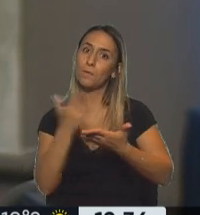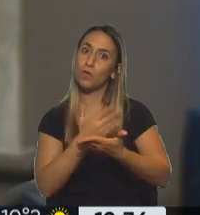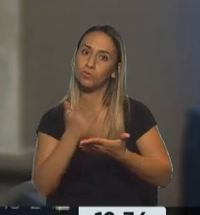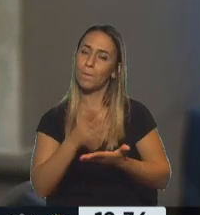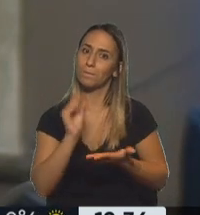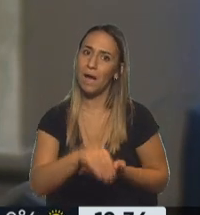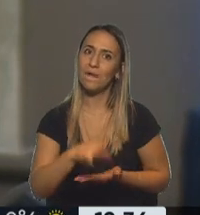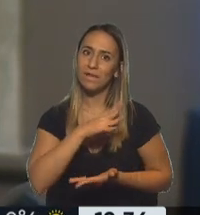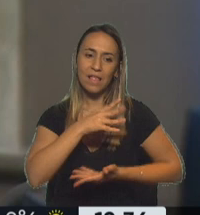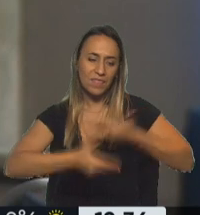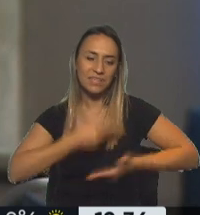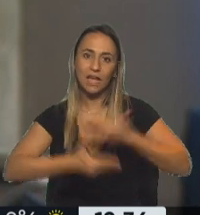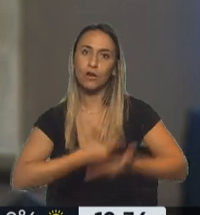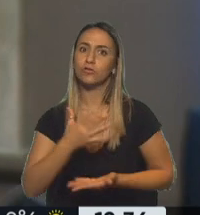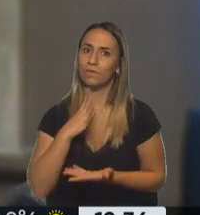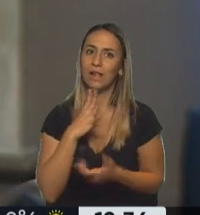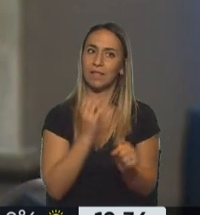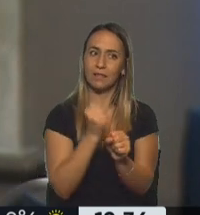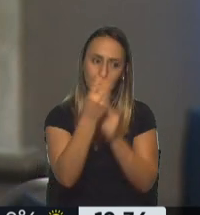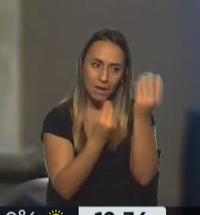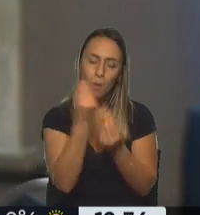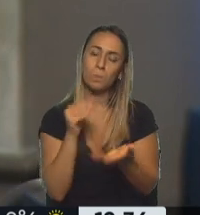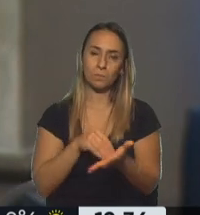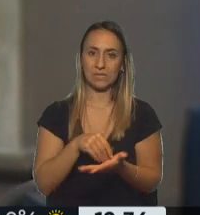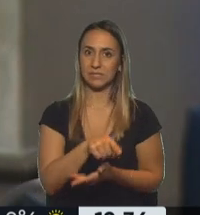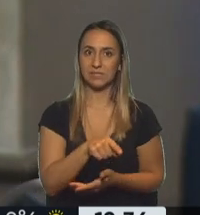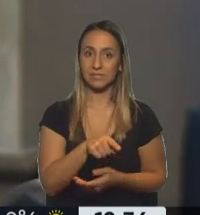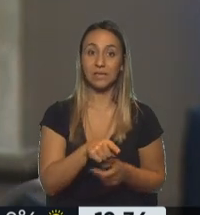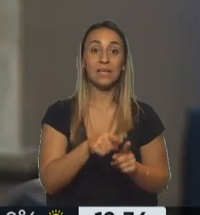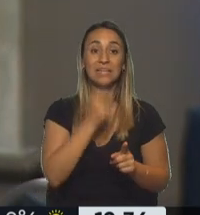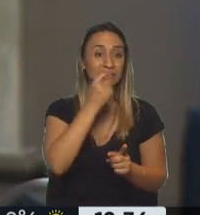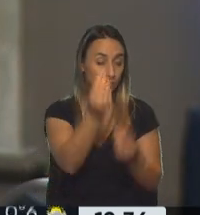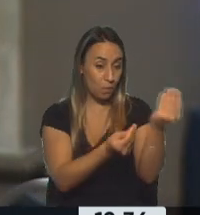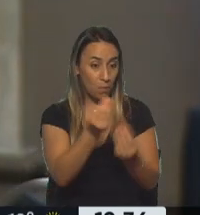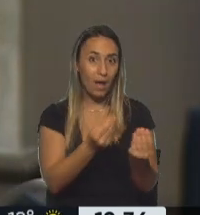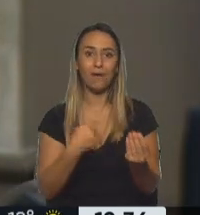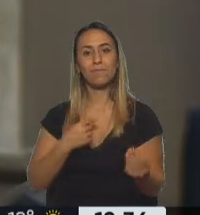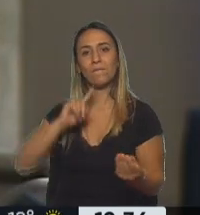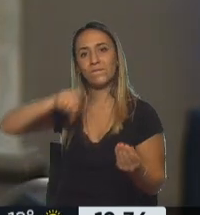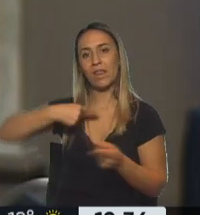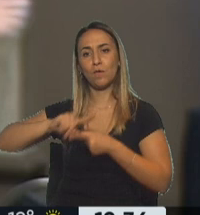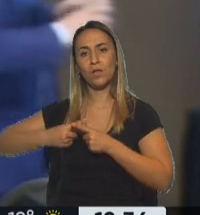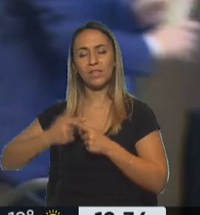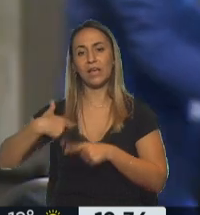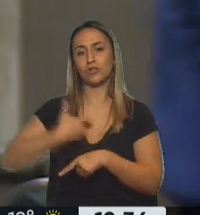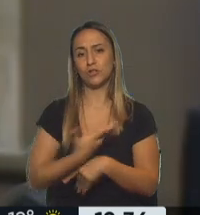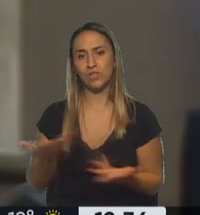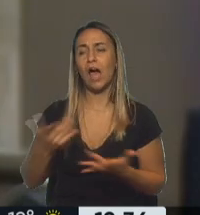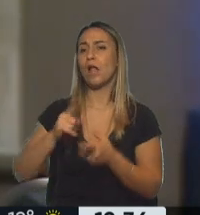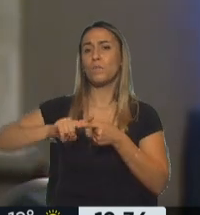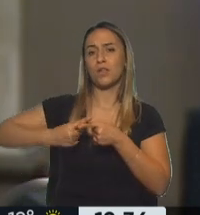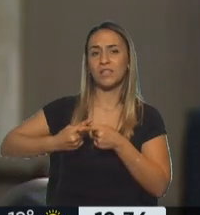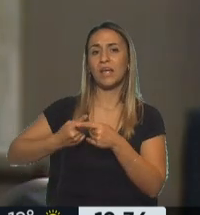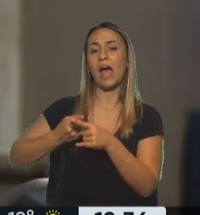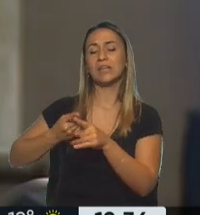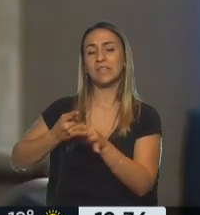desarrollo del trabajo, que es la razón por la cual después se pueden desarrollar las políticas sociales, como las políticas educativas y sanitarias. Así que me parece que fue un recorrido